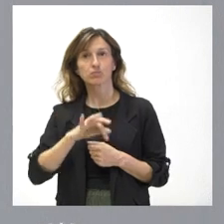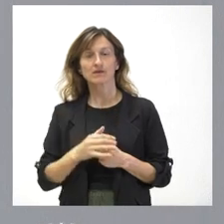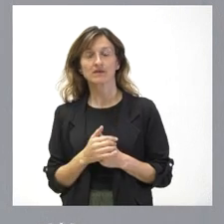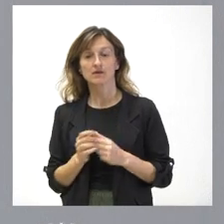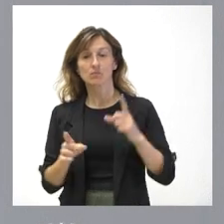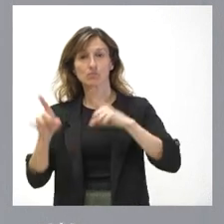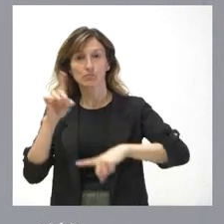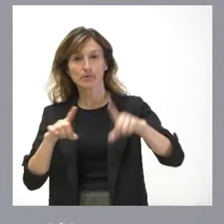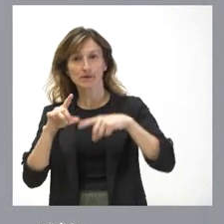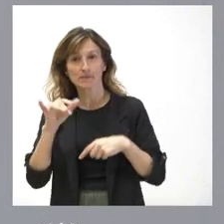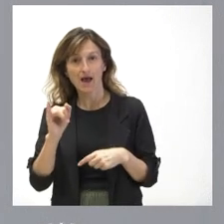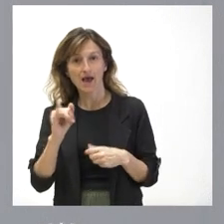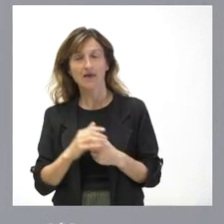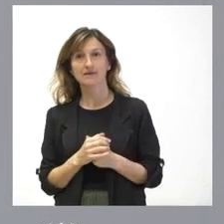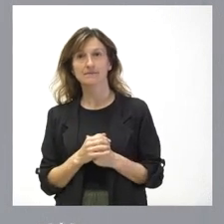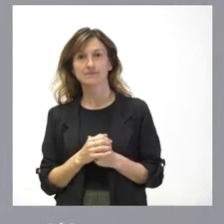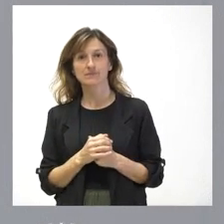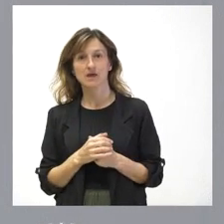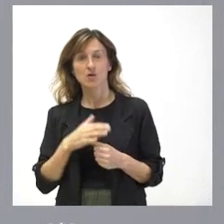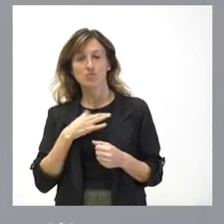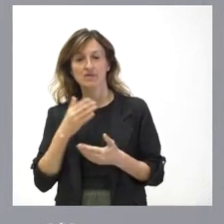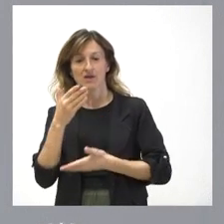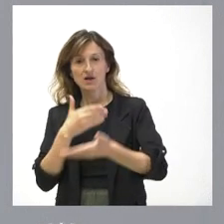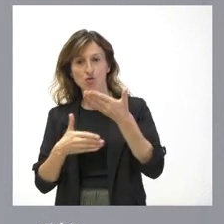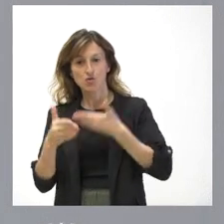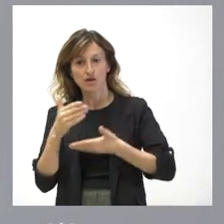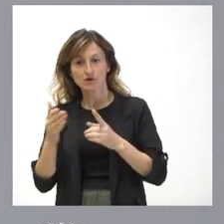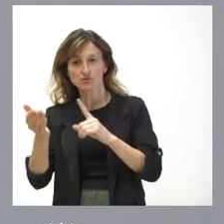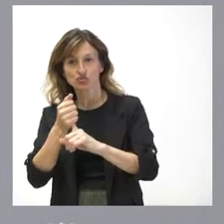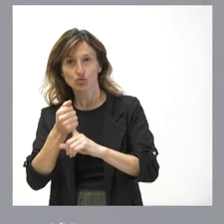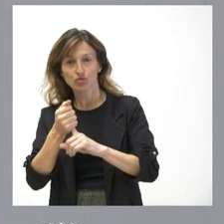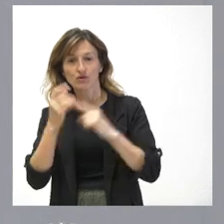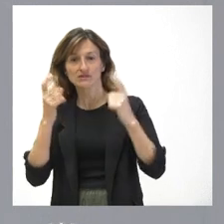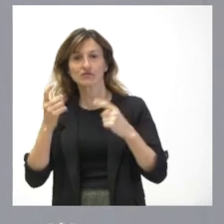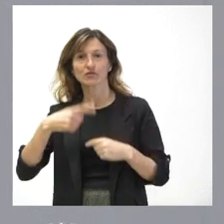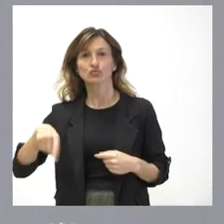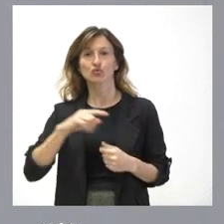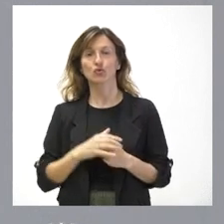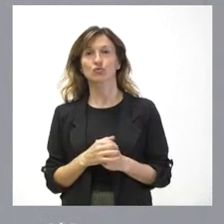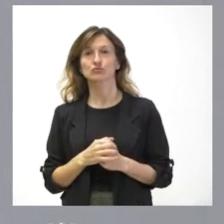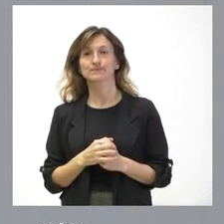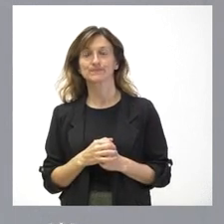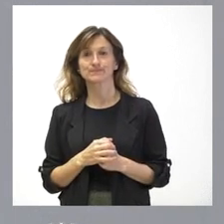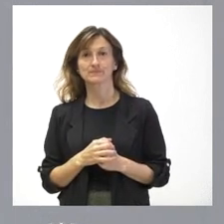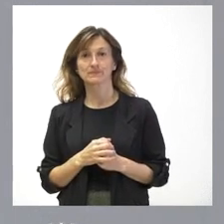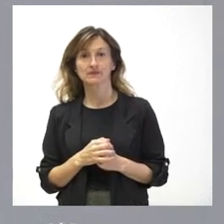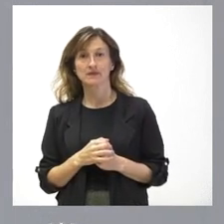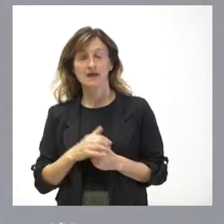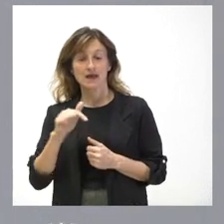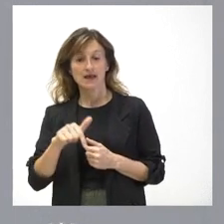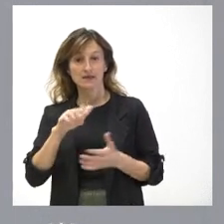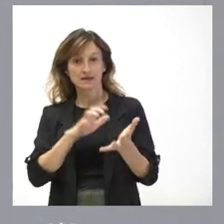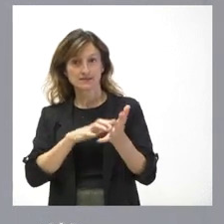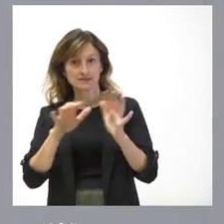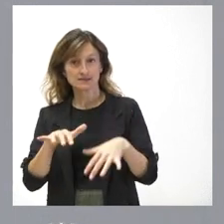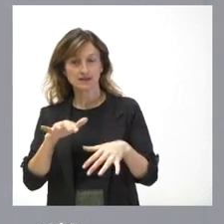problemas que pueda tener esta empresa poder colaborar a su solución con el esfuerzo de todos tenemos un mecanismo en nuestra comunidad Autónoma para